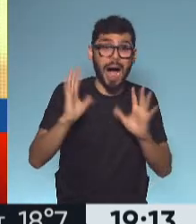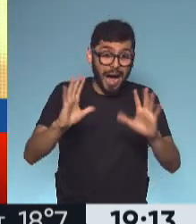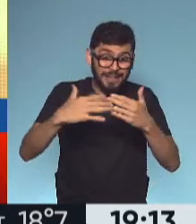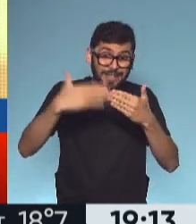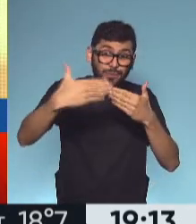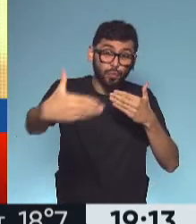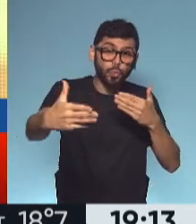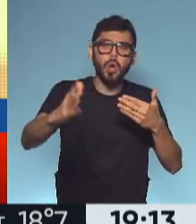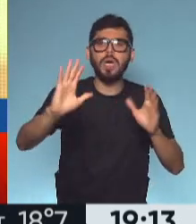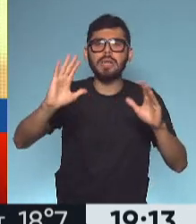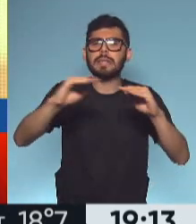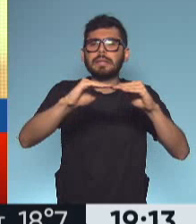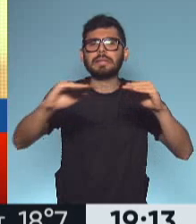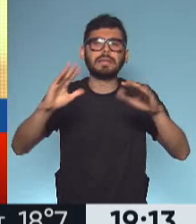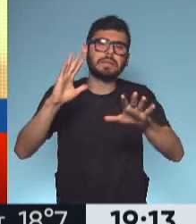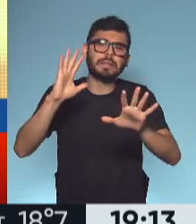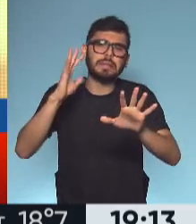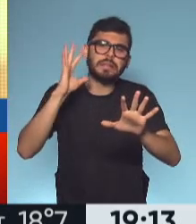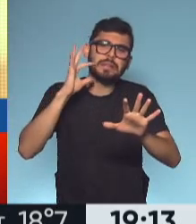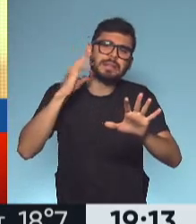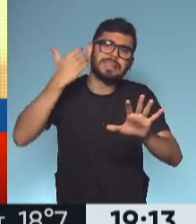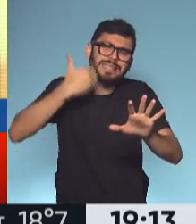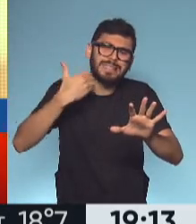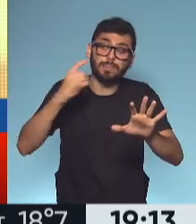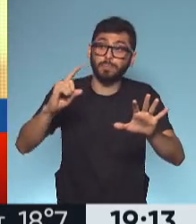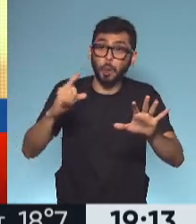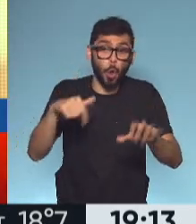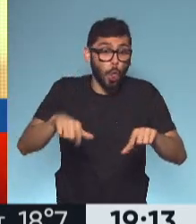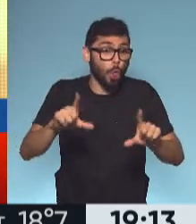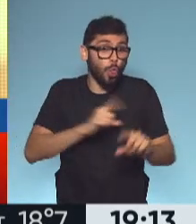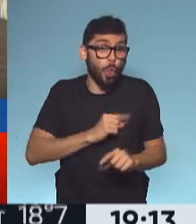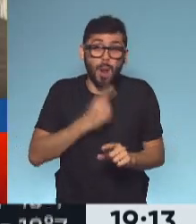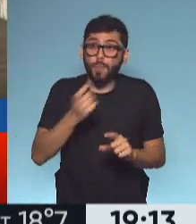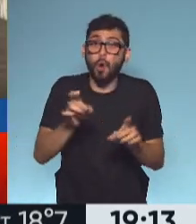presente es doloroso. Entonces, si nos quedamos con que tenemos los mismos casos que hace 10 días o una semana,